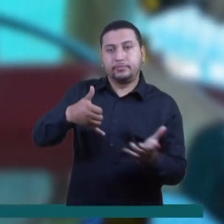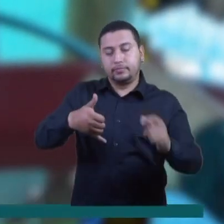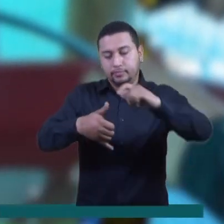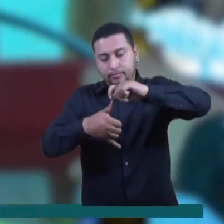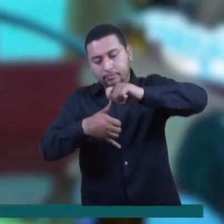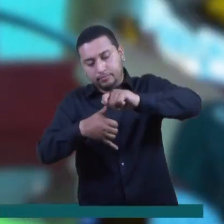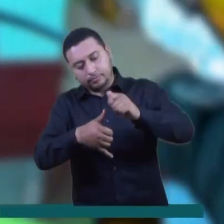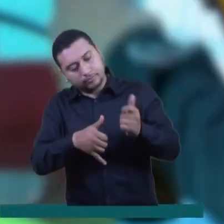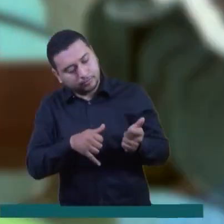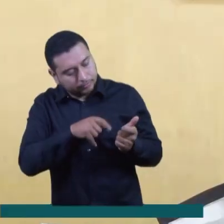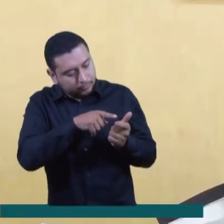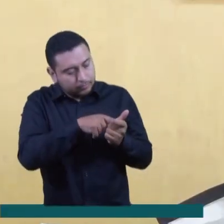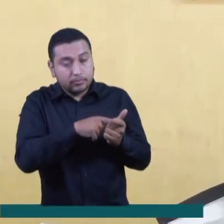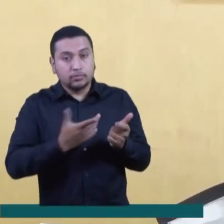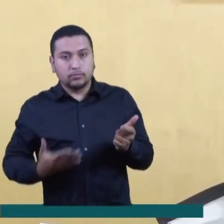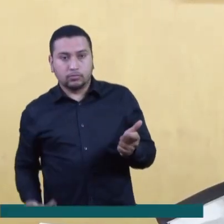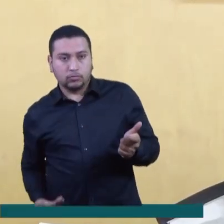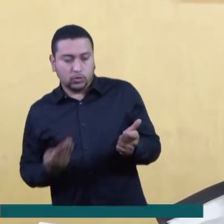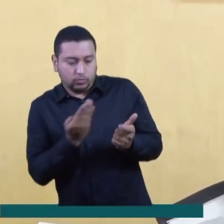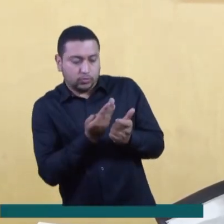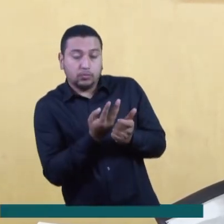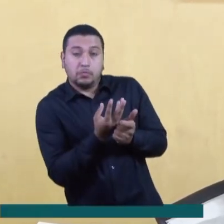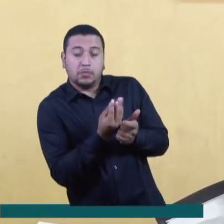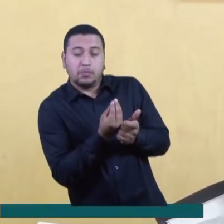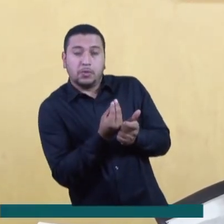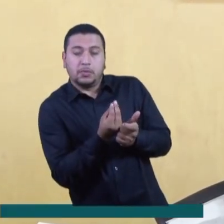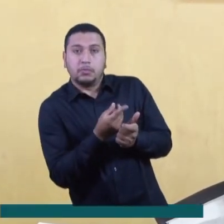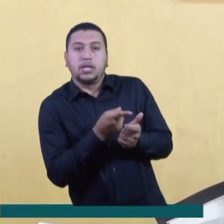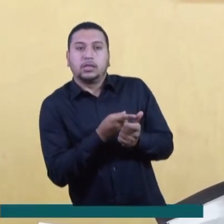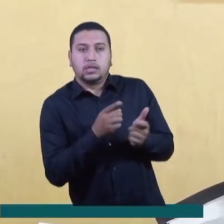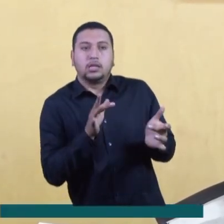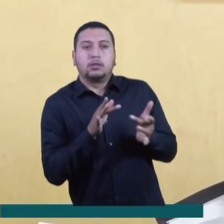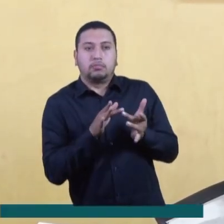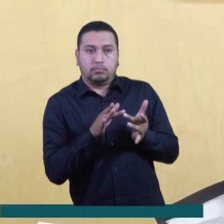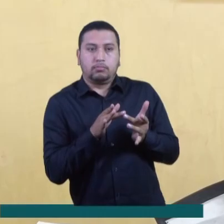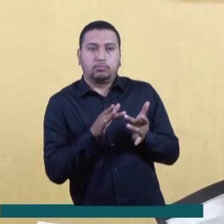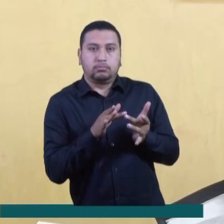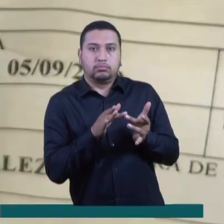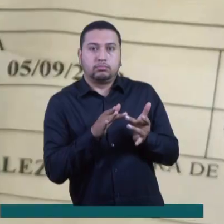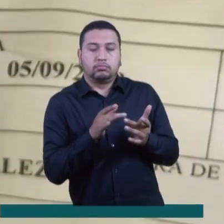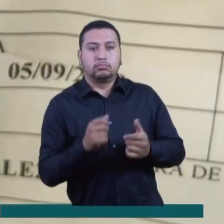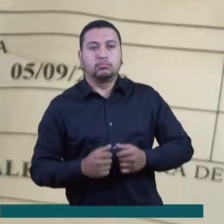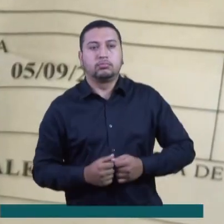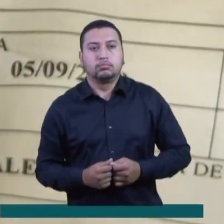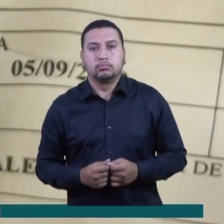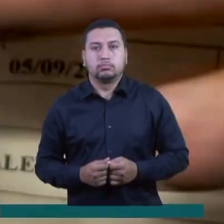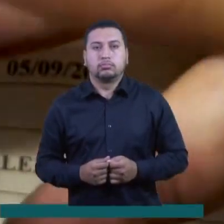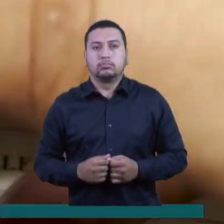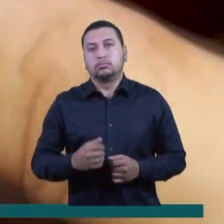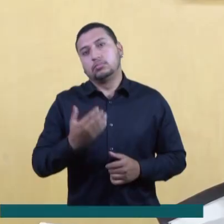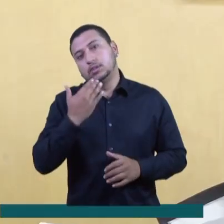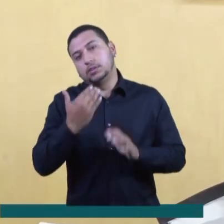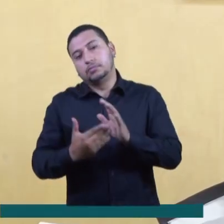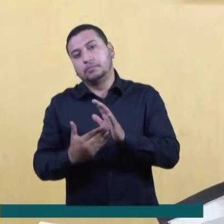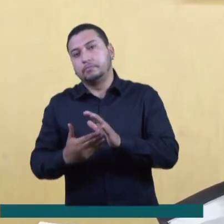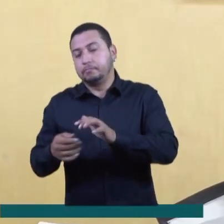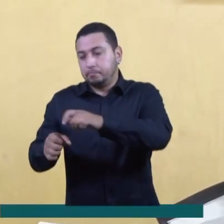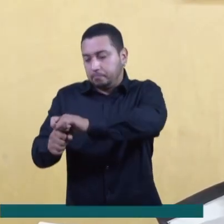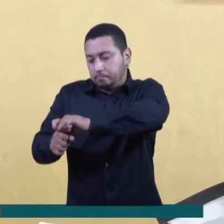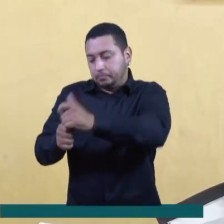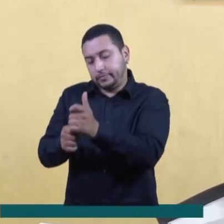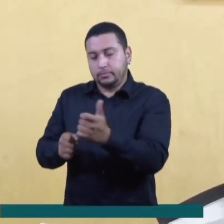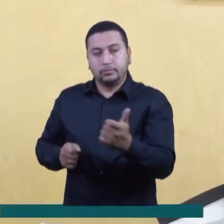ingresar al departamento pueden verificar la tapa verificar la estampilla a través del código qr código de barras también y